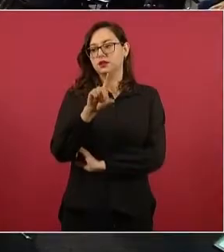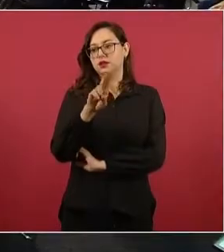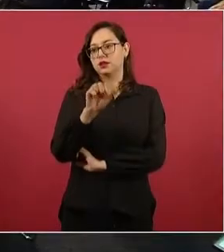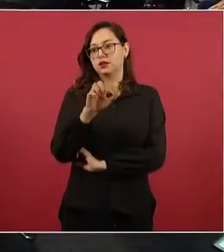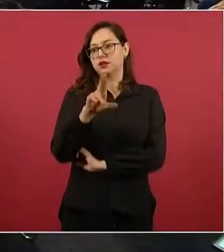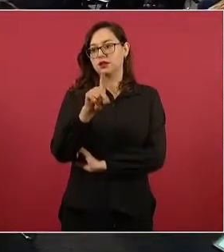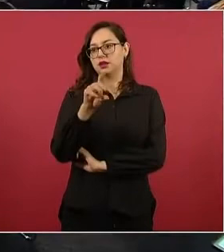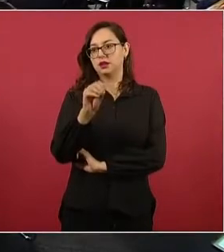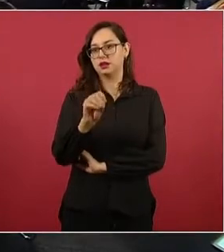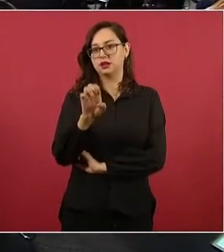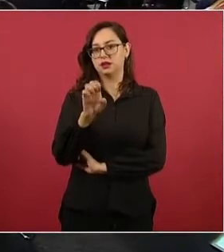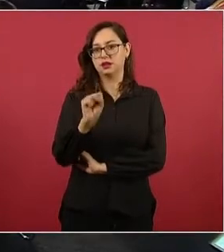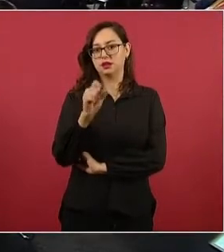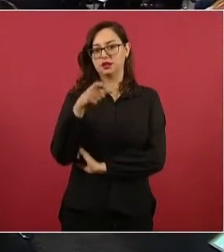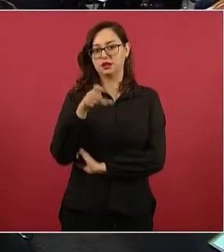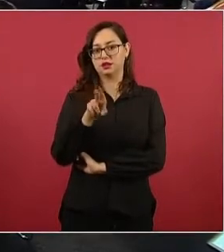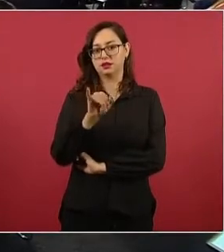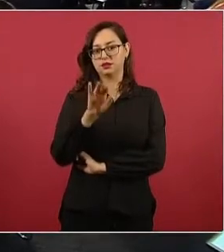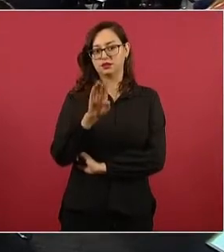Noticias.